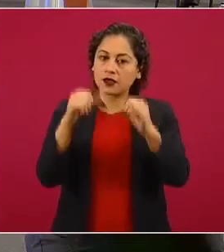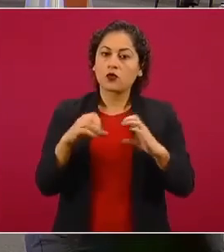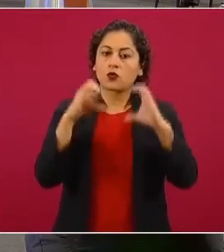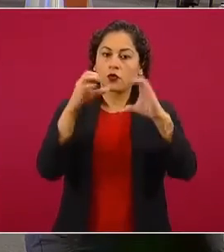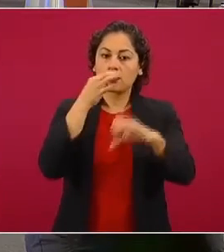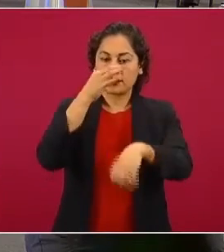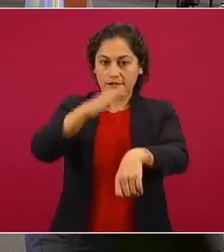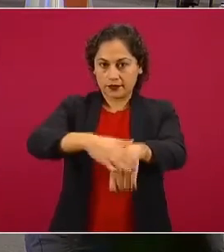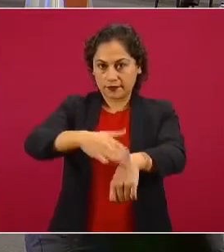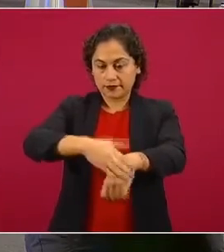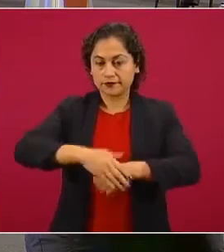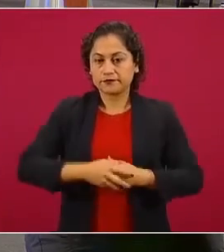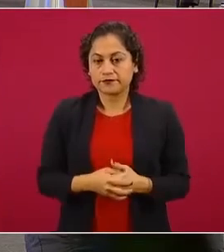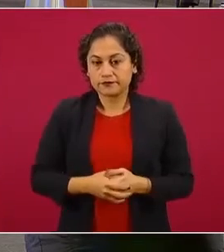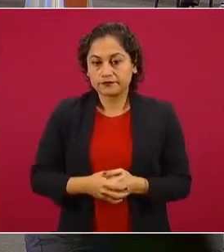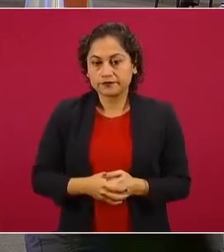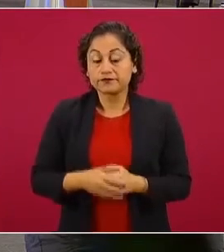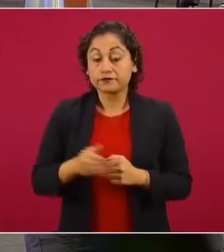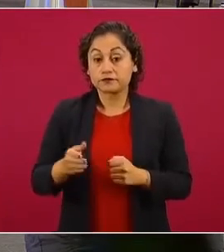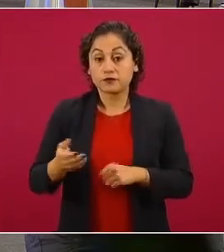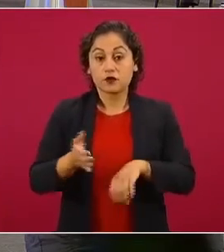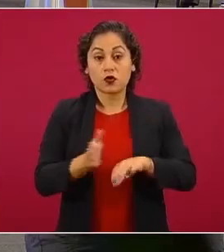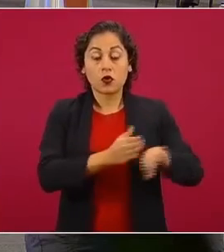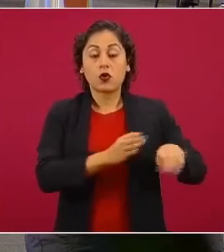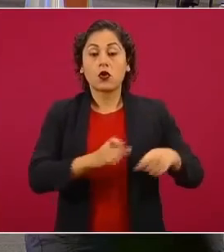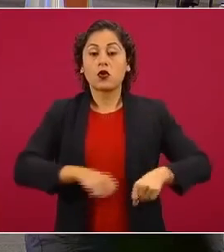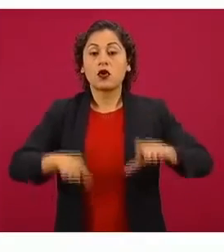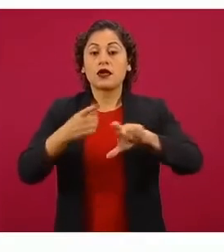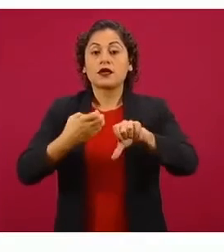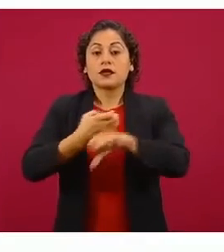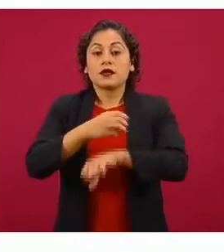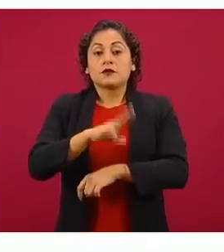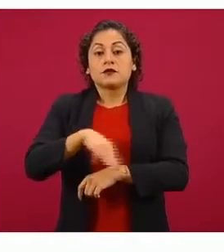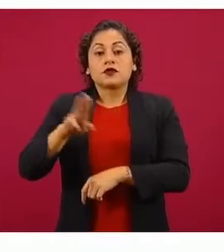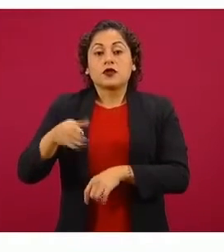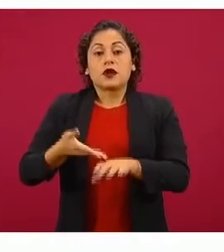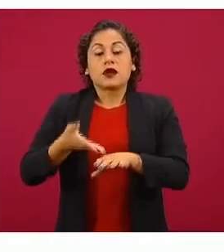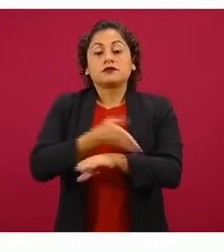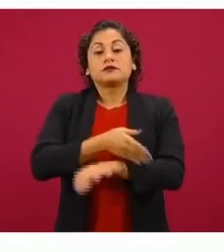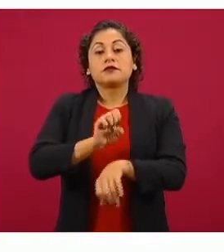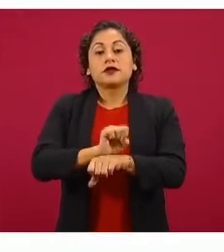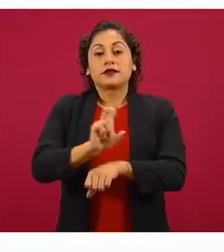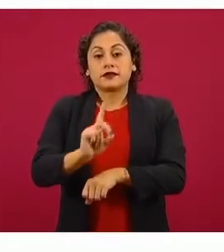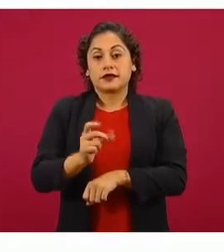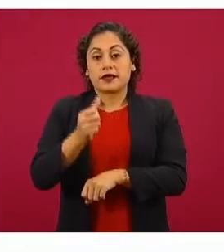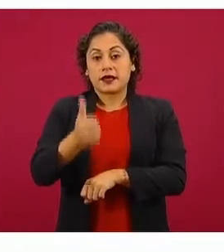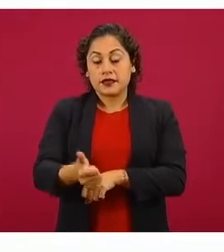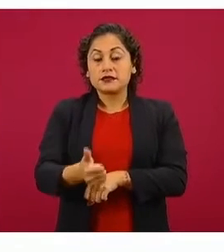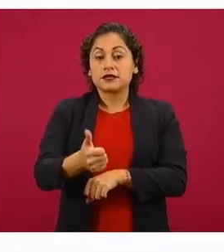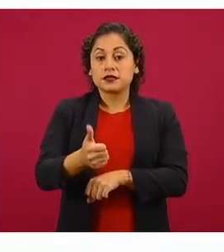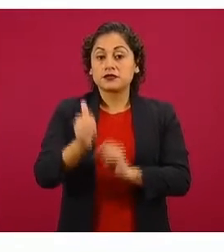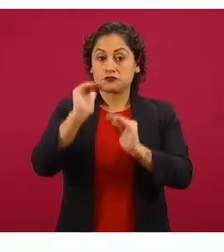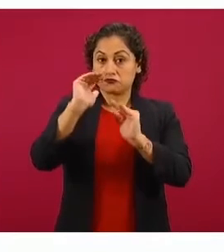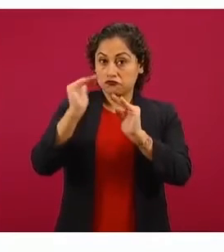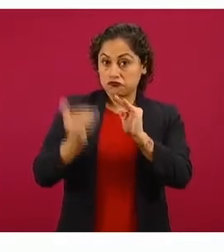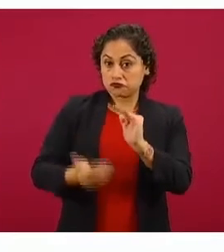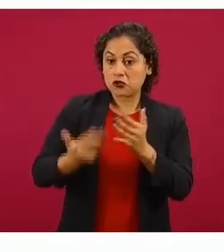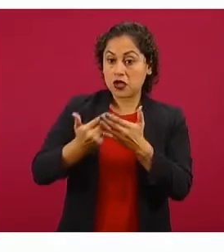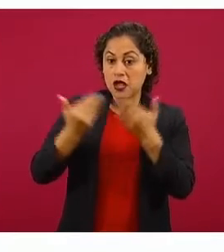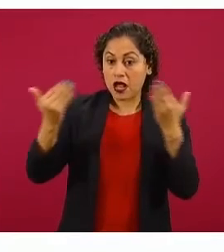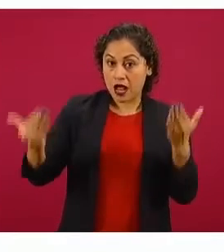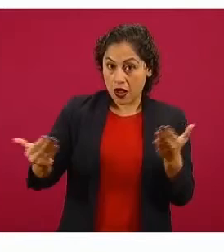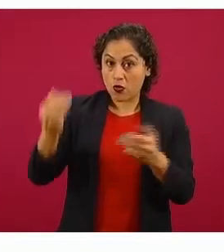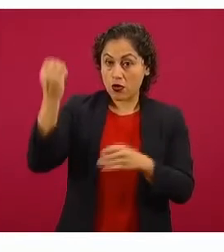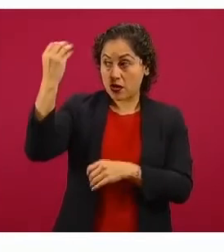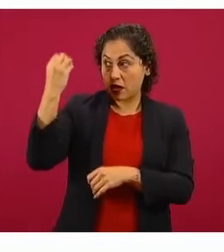siguiente. Michoacán va en buen curso, desde la semana 36 tiene descenso, es su segundo semáforo amarillo y tenemos